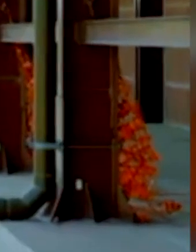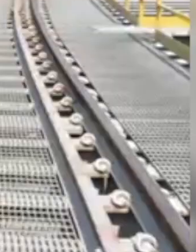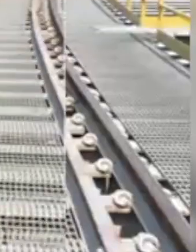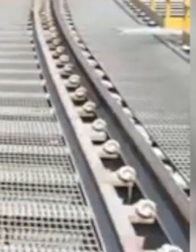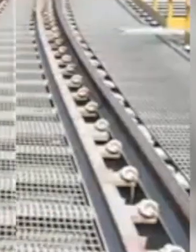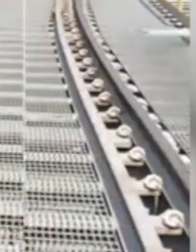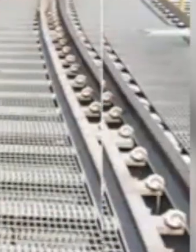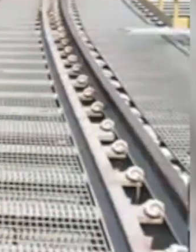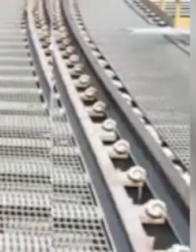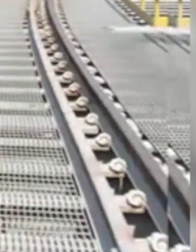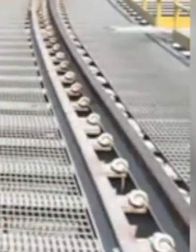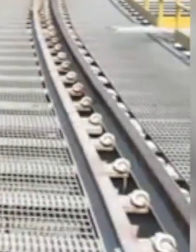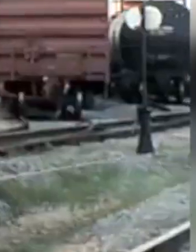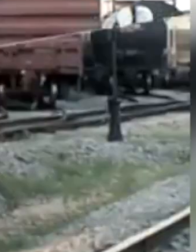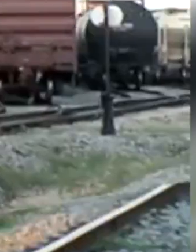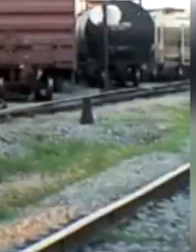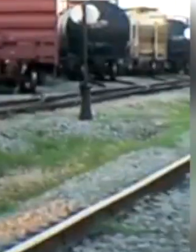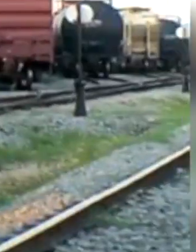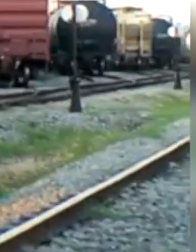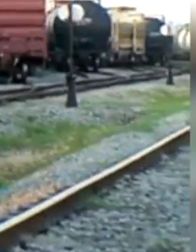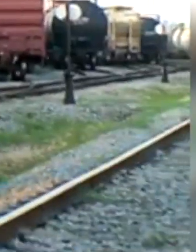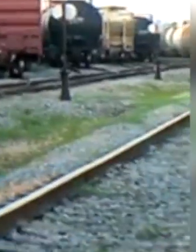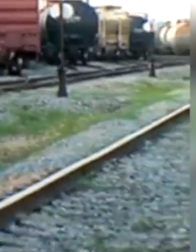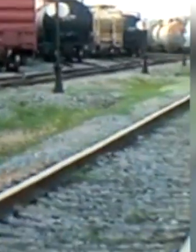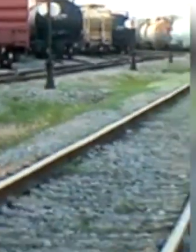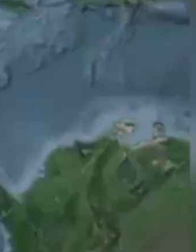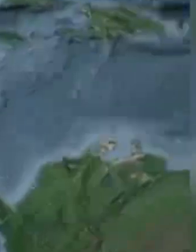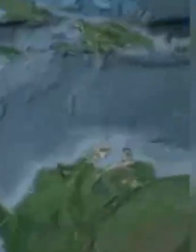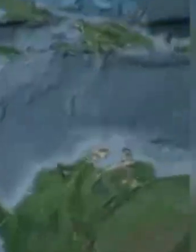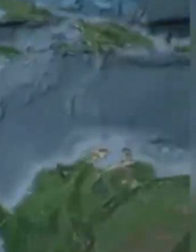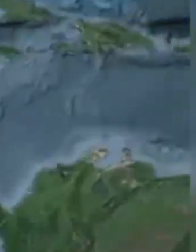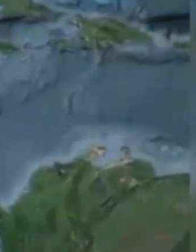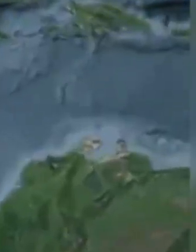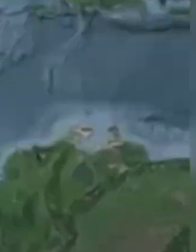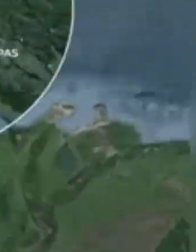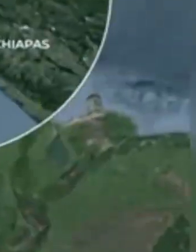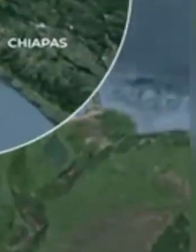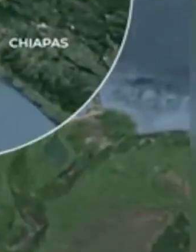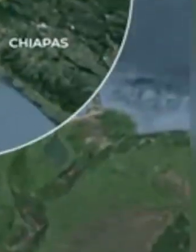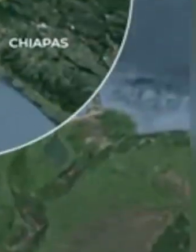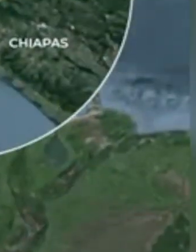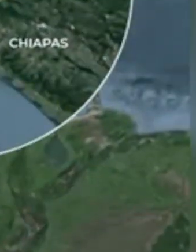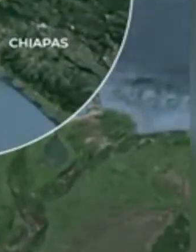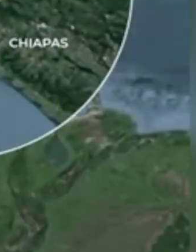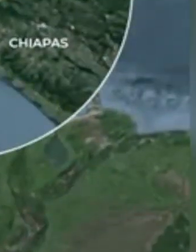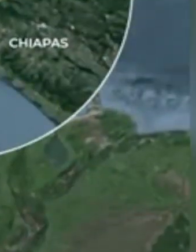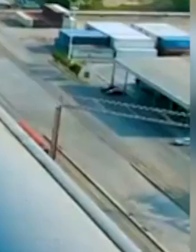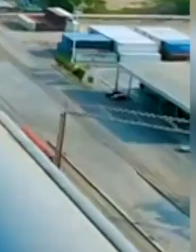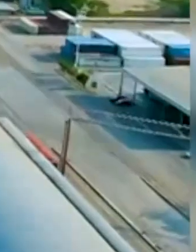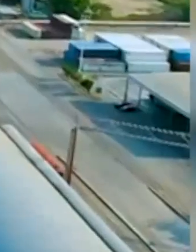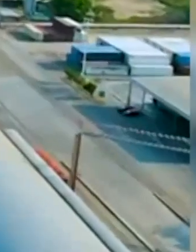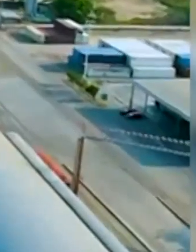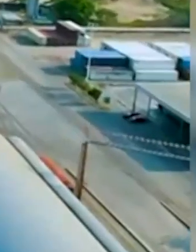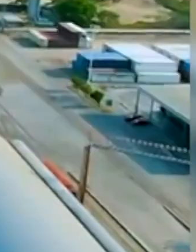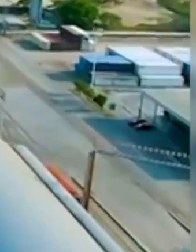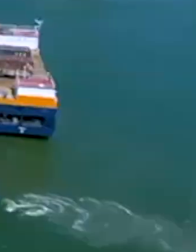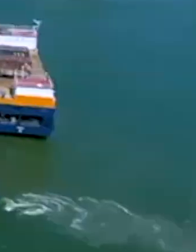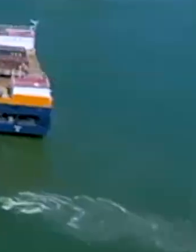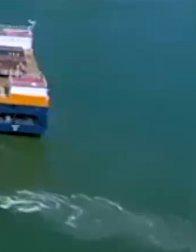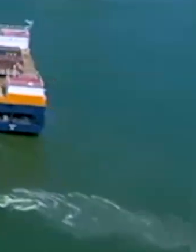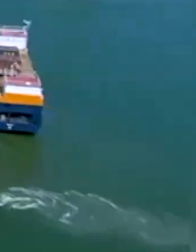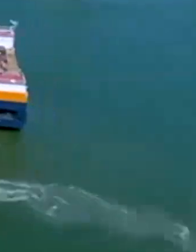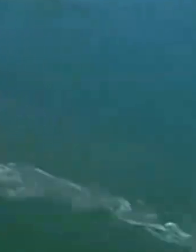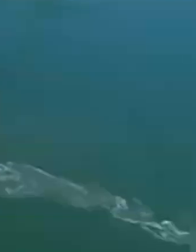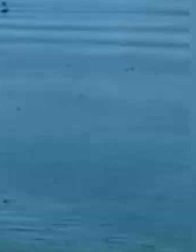México y el Carrillo Puerto en Tulum, Quintana Roo. Al referirse a la construcción de los trenes en el país, señaló que en el próximo sexenio